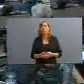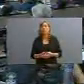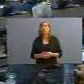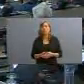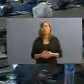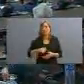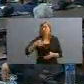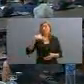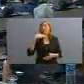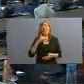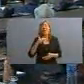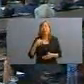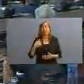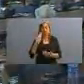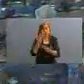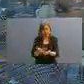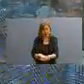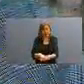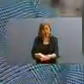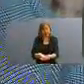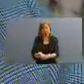Durante el mes de marzo.